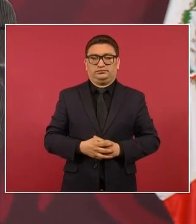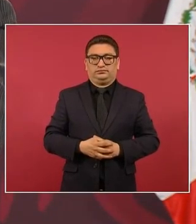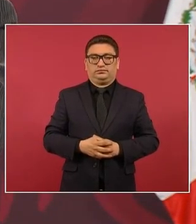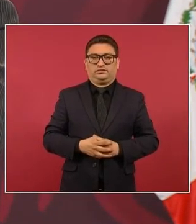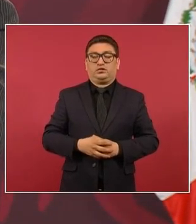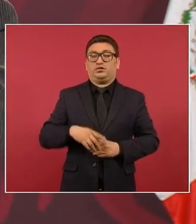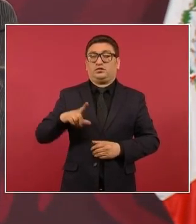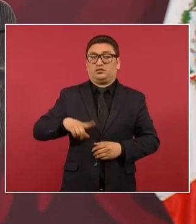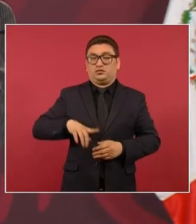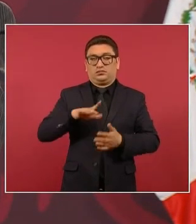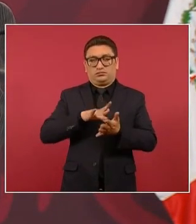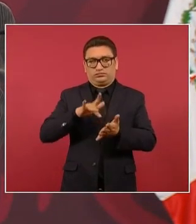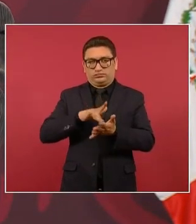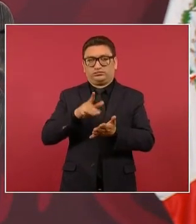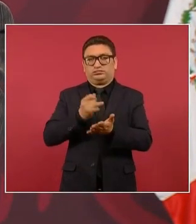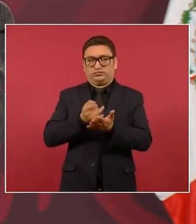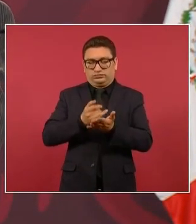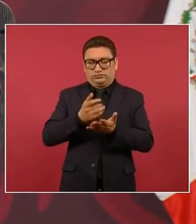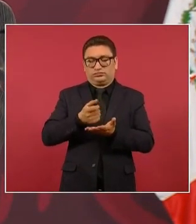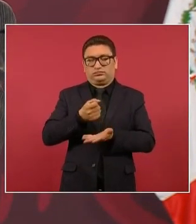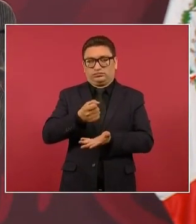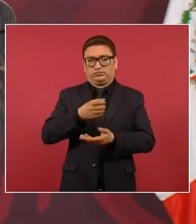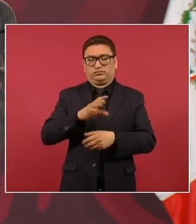subsidios fiscales,